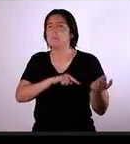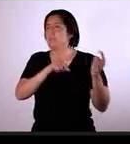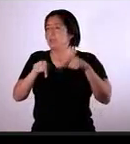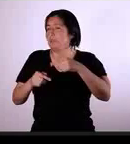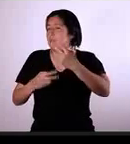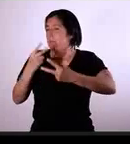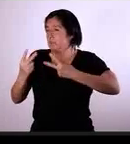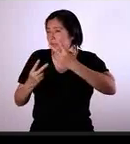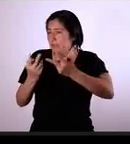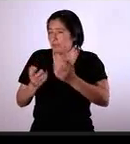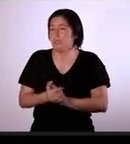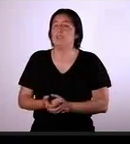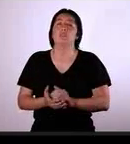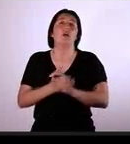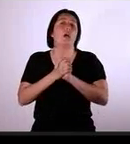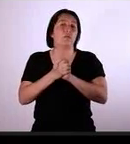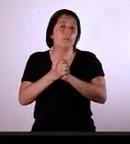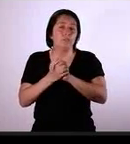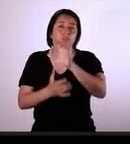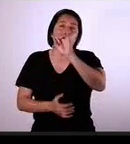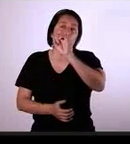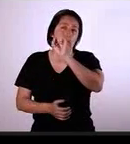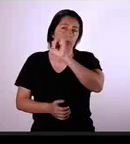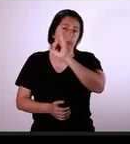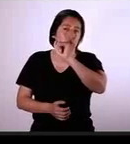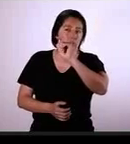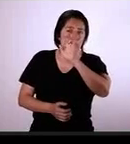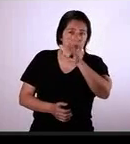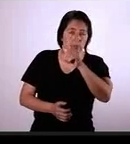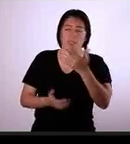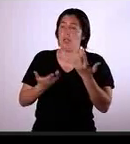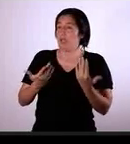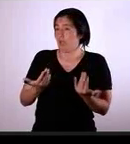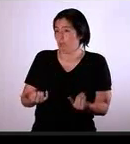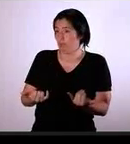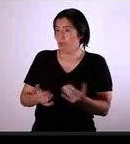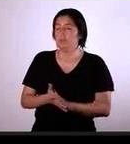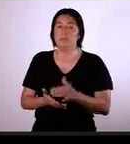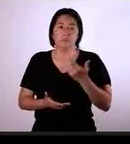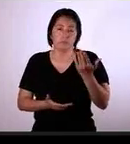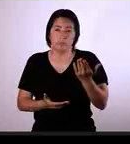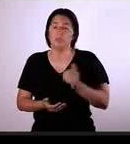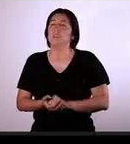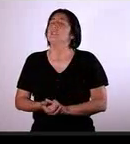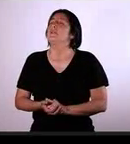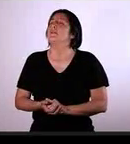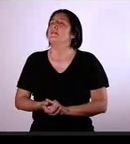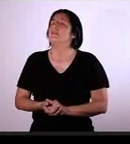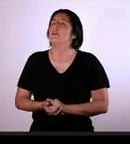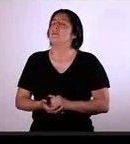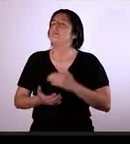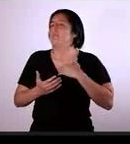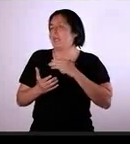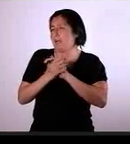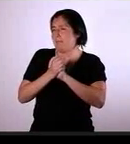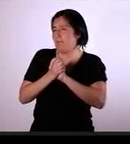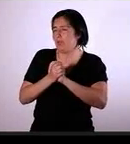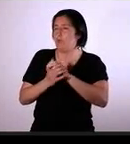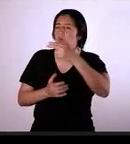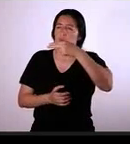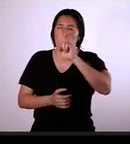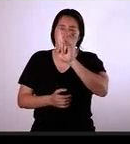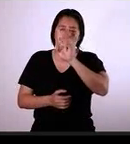a visitar a nuestros amigos de Locitel. Me encuentro en este momento con mi amigo Humberto